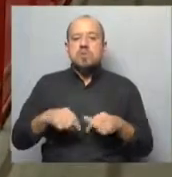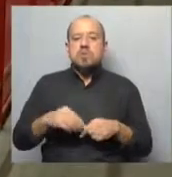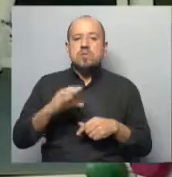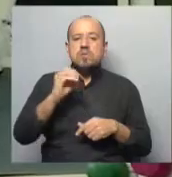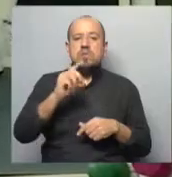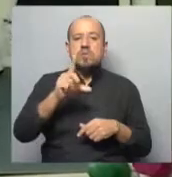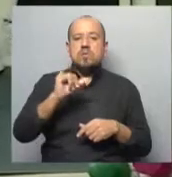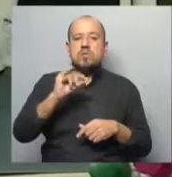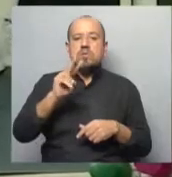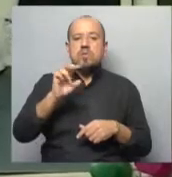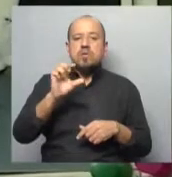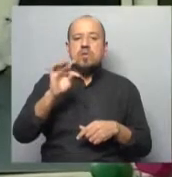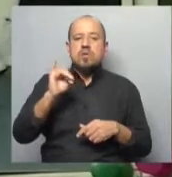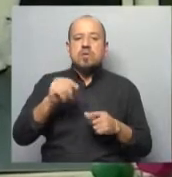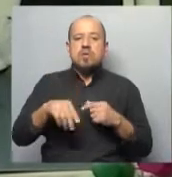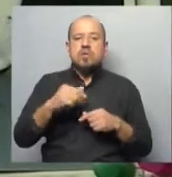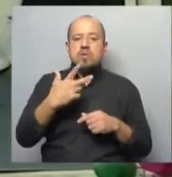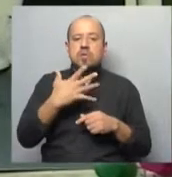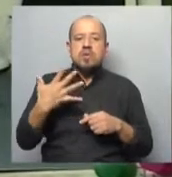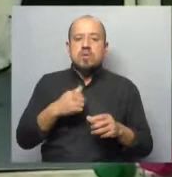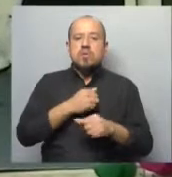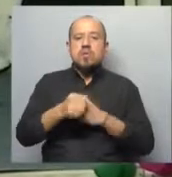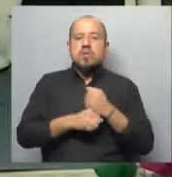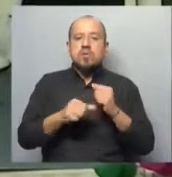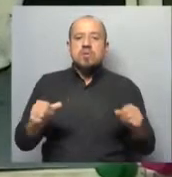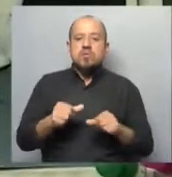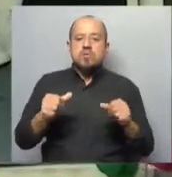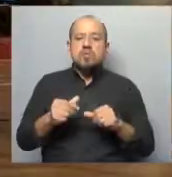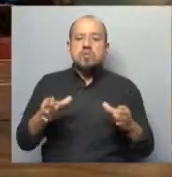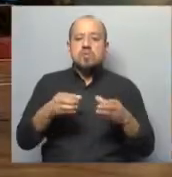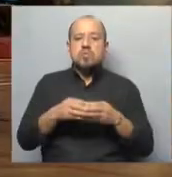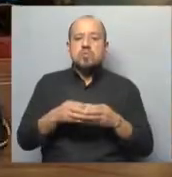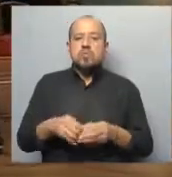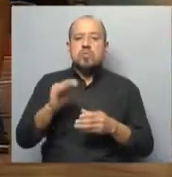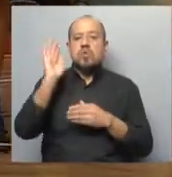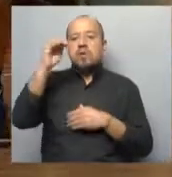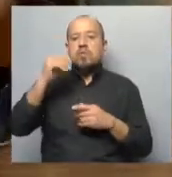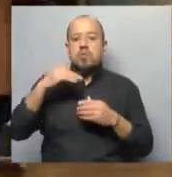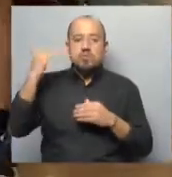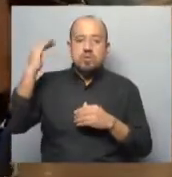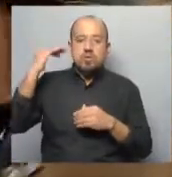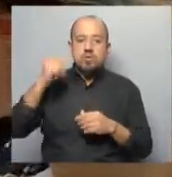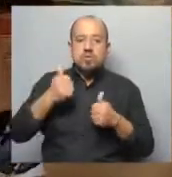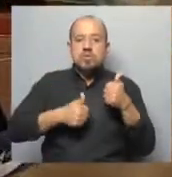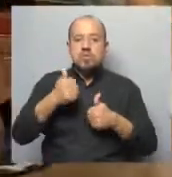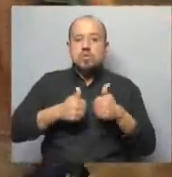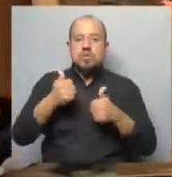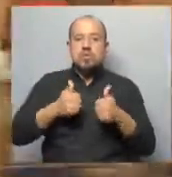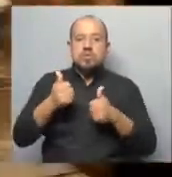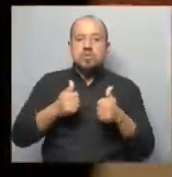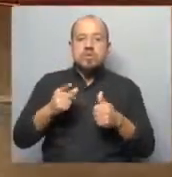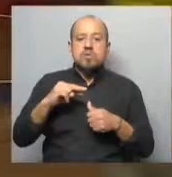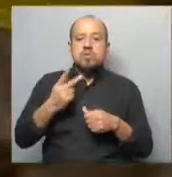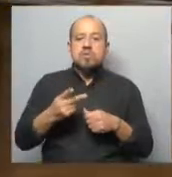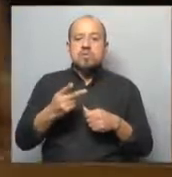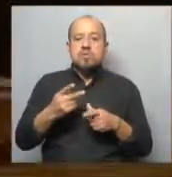Olivetti fundamentalmente. Cuando cumplí 35 formamos un grupo de veteranos de básquetbol, empezamos a competir, el primer año salimos últimos y el segundo